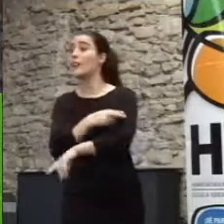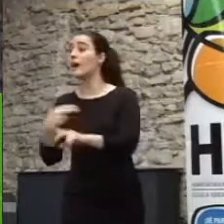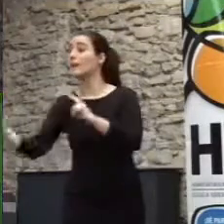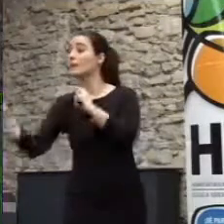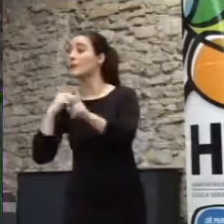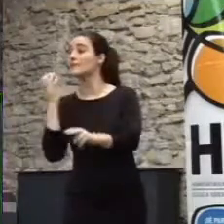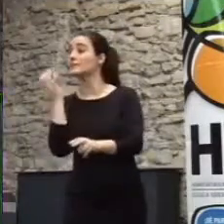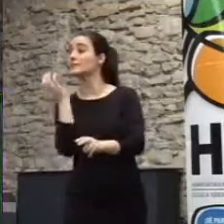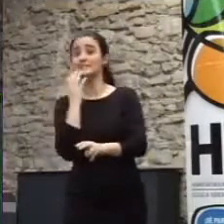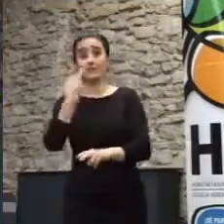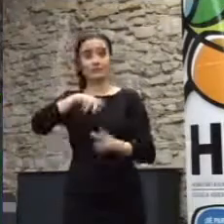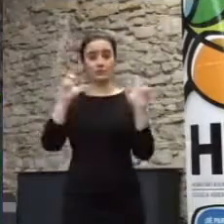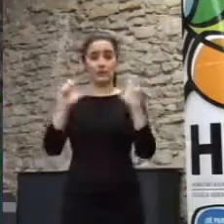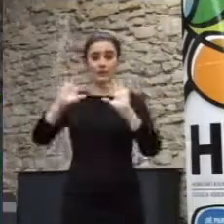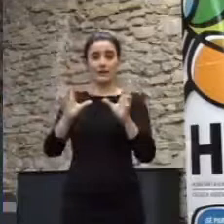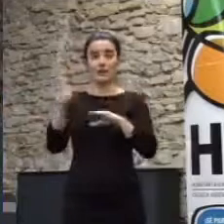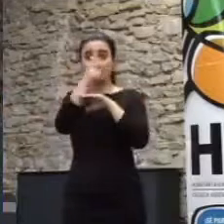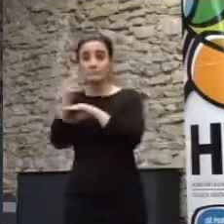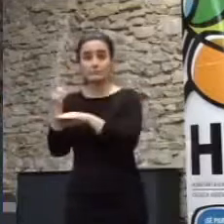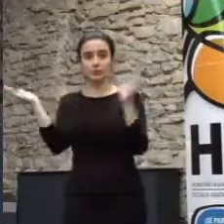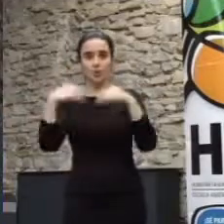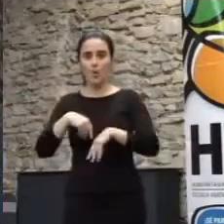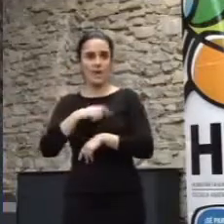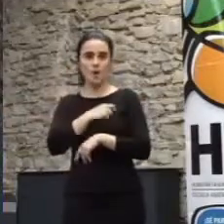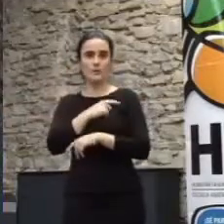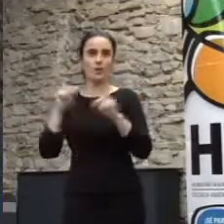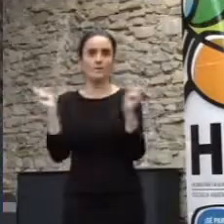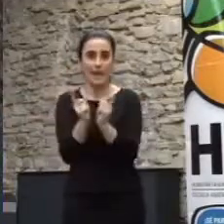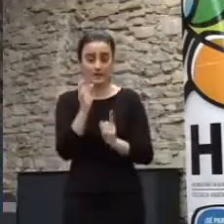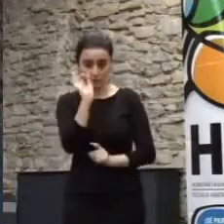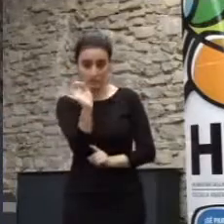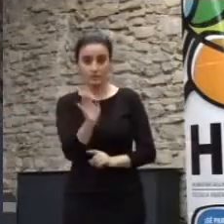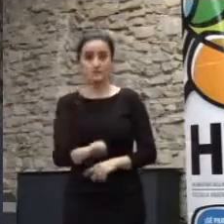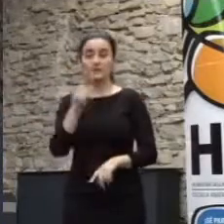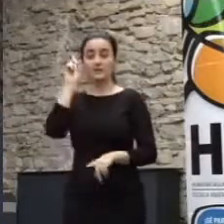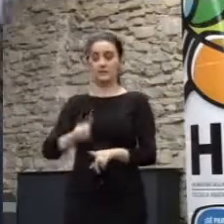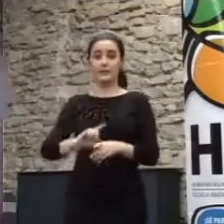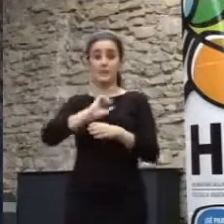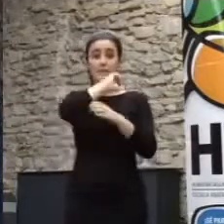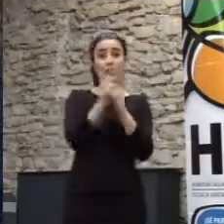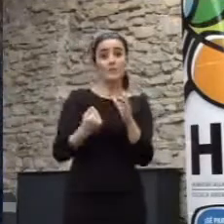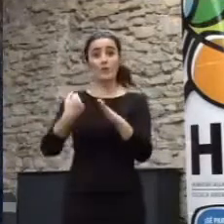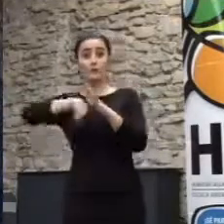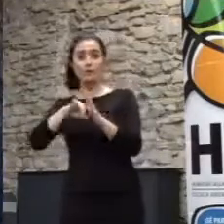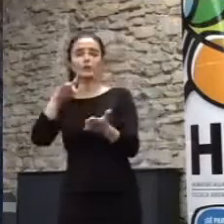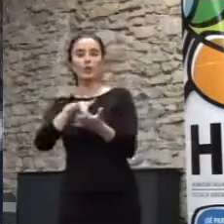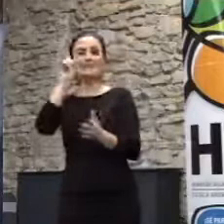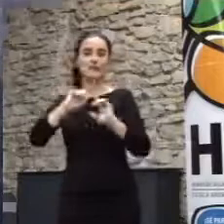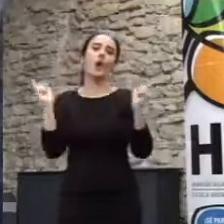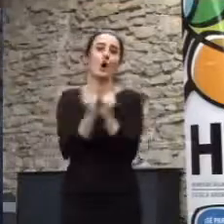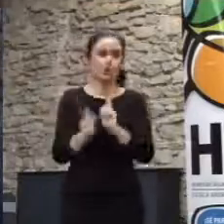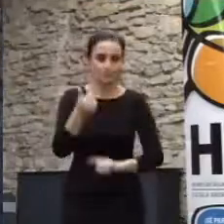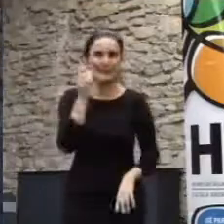duran muchísimo menos las comisiones, seguro, seguro. Y el día que hay baloncesto y fútbol también. Sí. A ver, no, pero